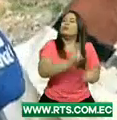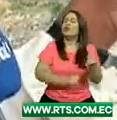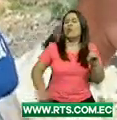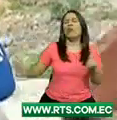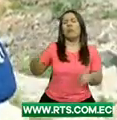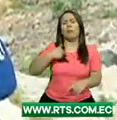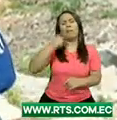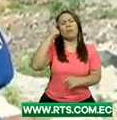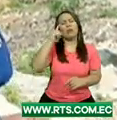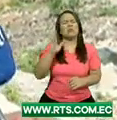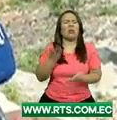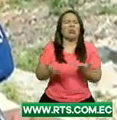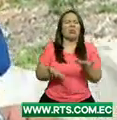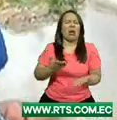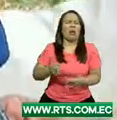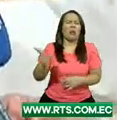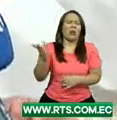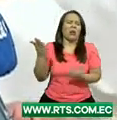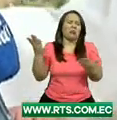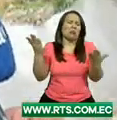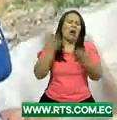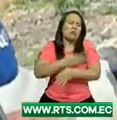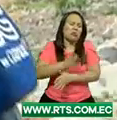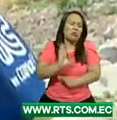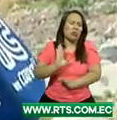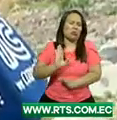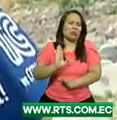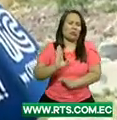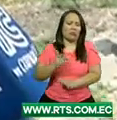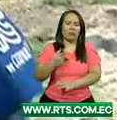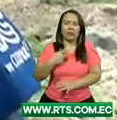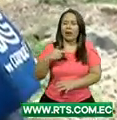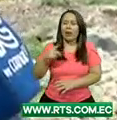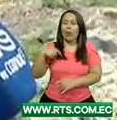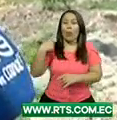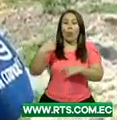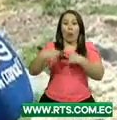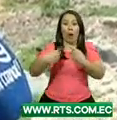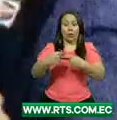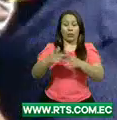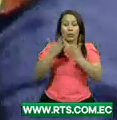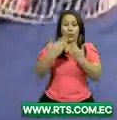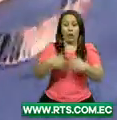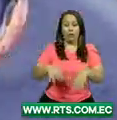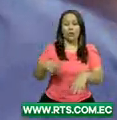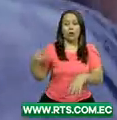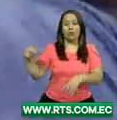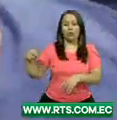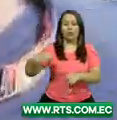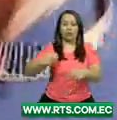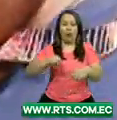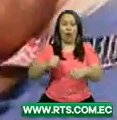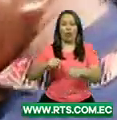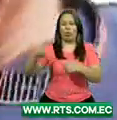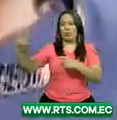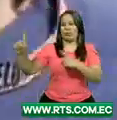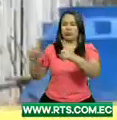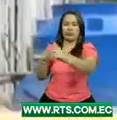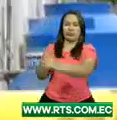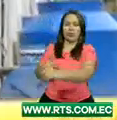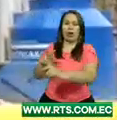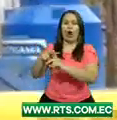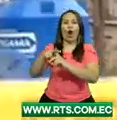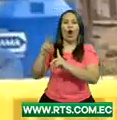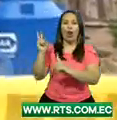es mi sobrino los vio que estaban sentados y aquí estaban una moto esperándolo como quiera la hipótesis de las amenazas de supuestos